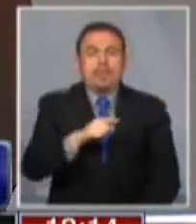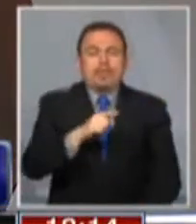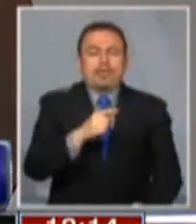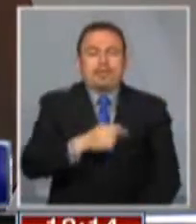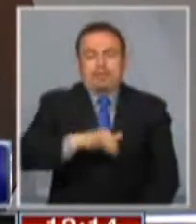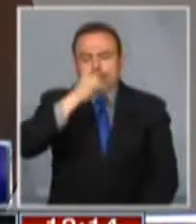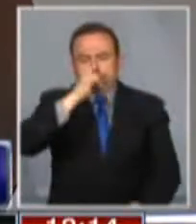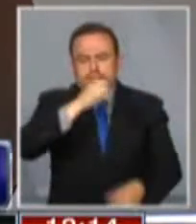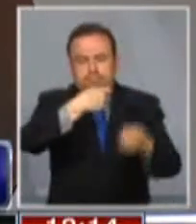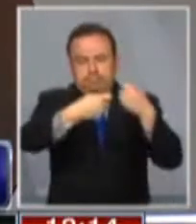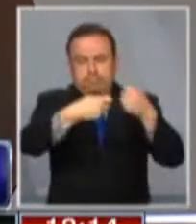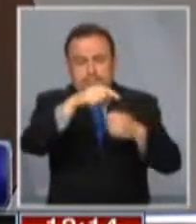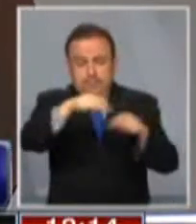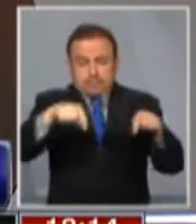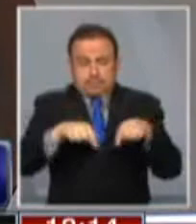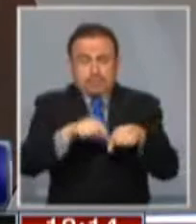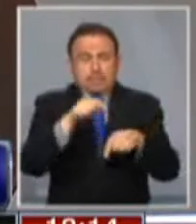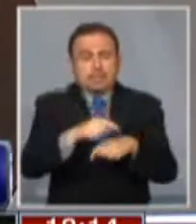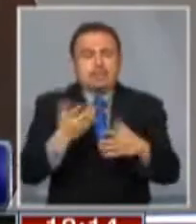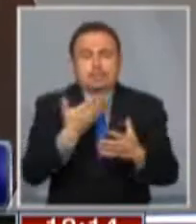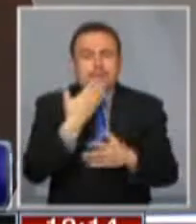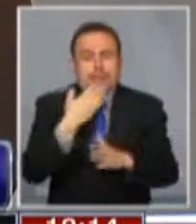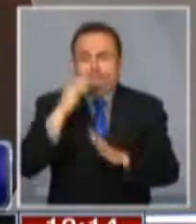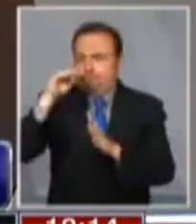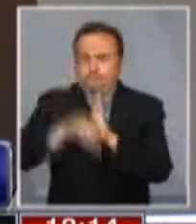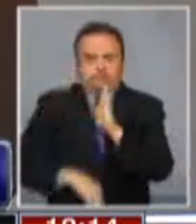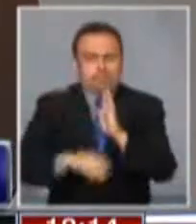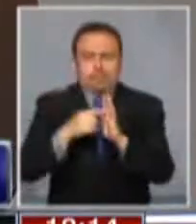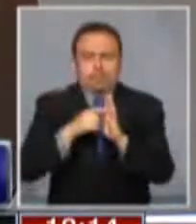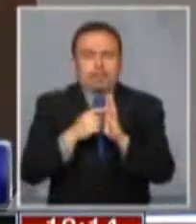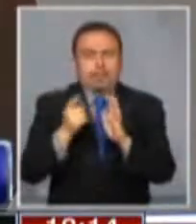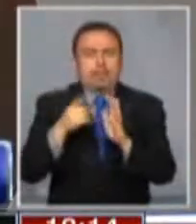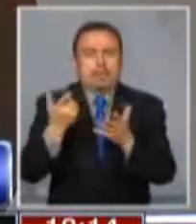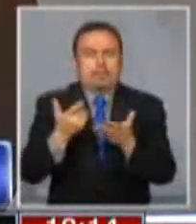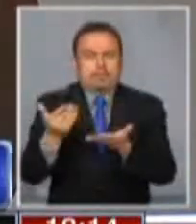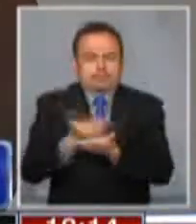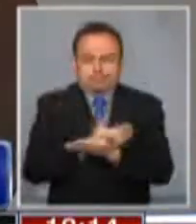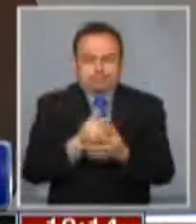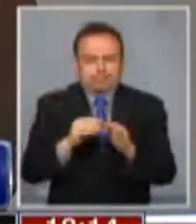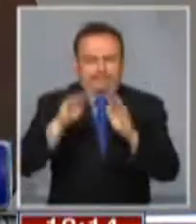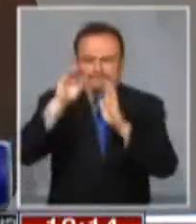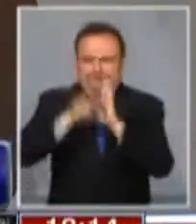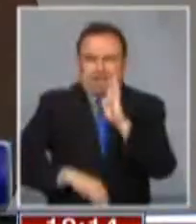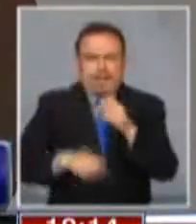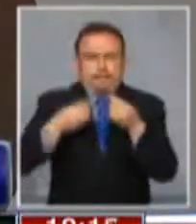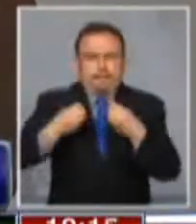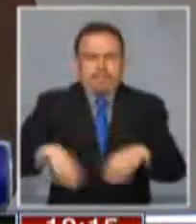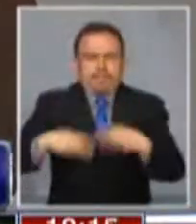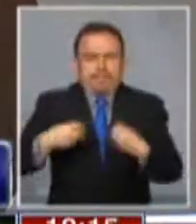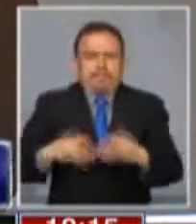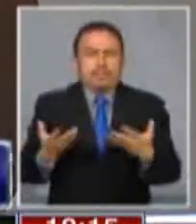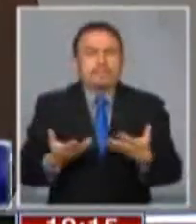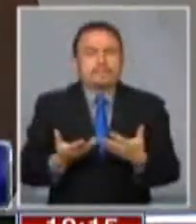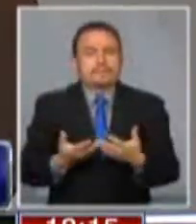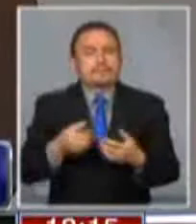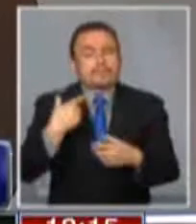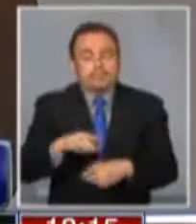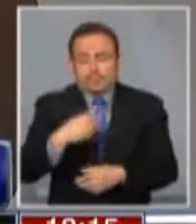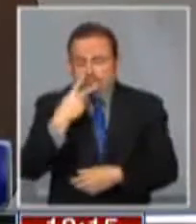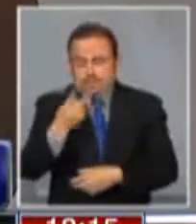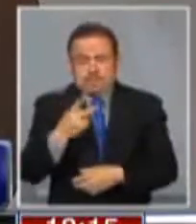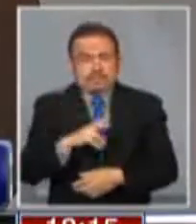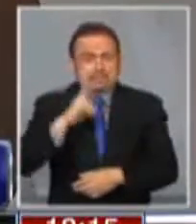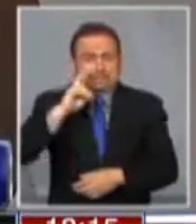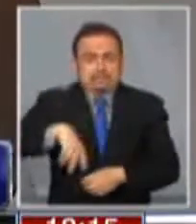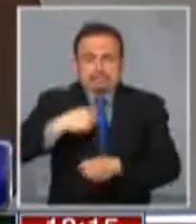en este caso la Netur. Nosotros avalamos absolutamente esas cifras y también las cifras de desempleo. Nosotros hemos visto cómo